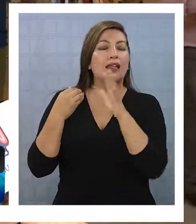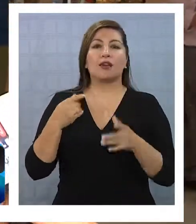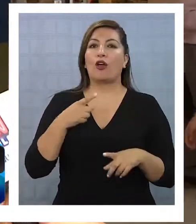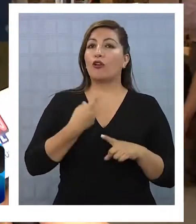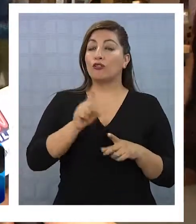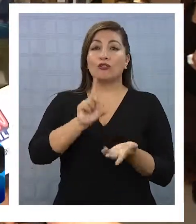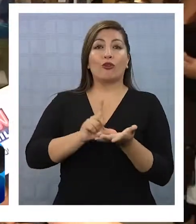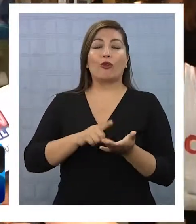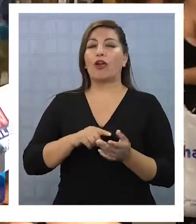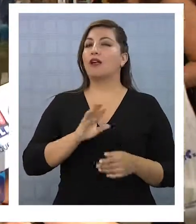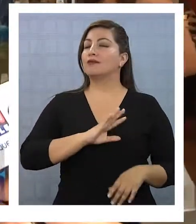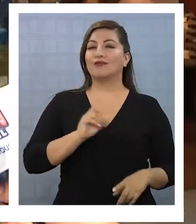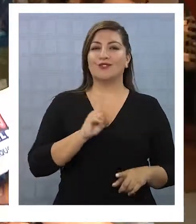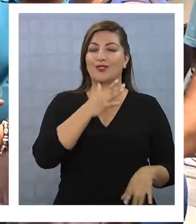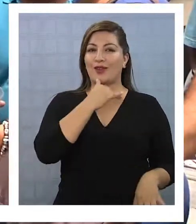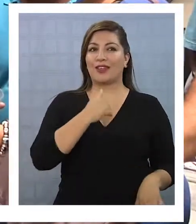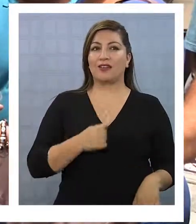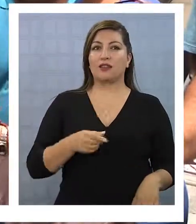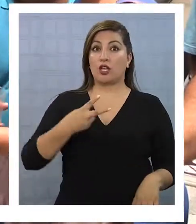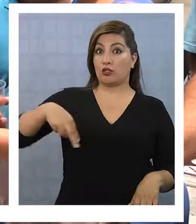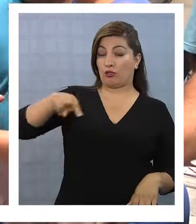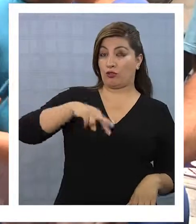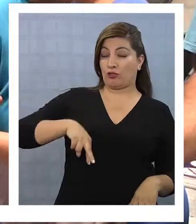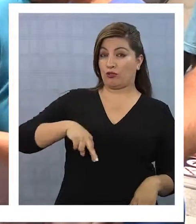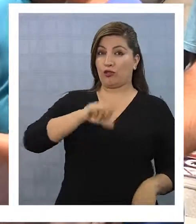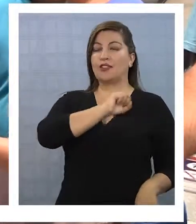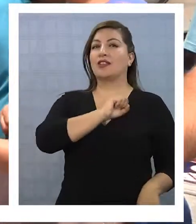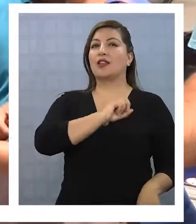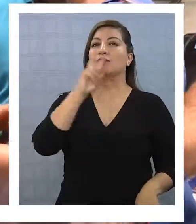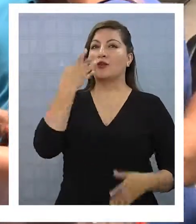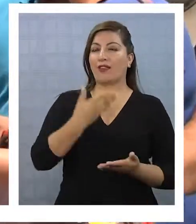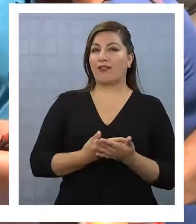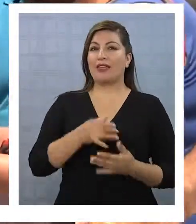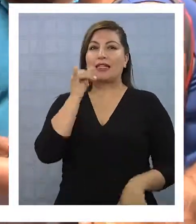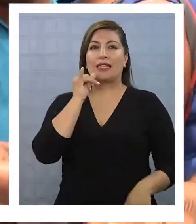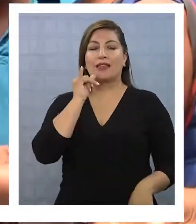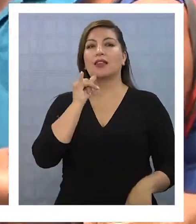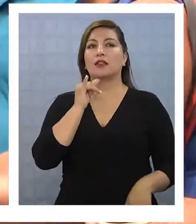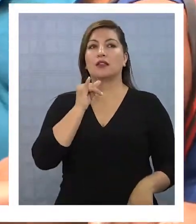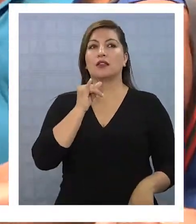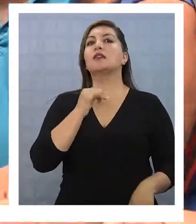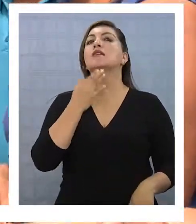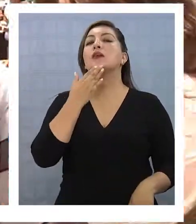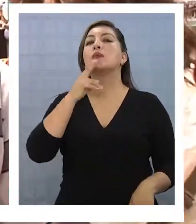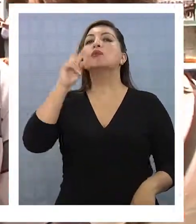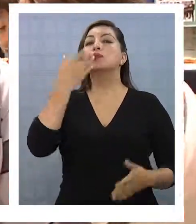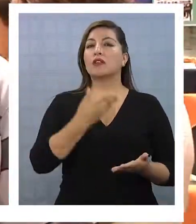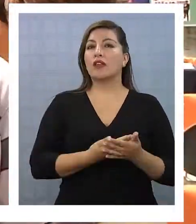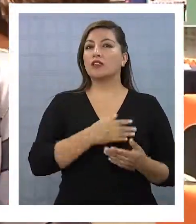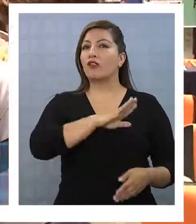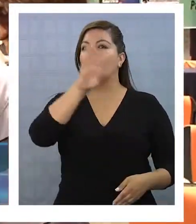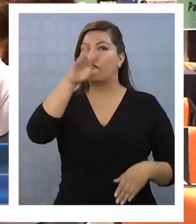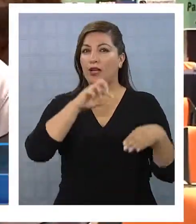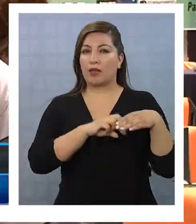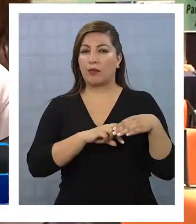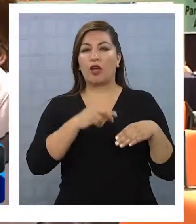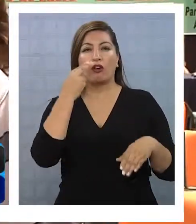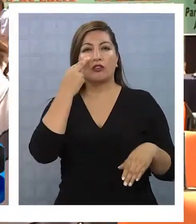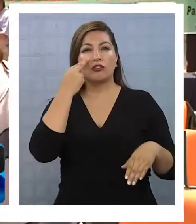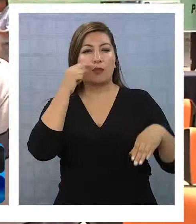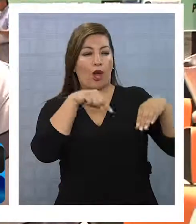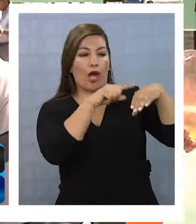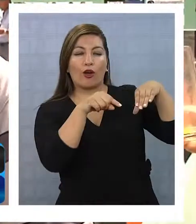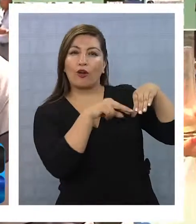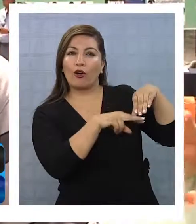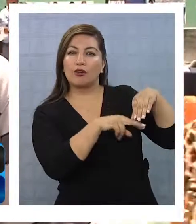otro lado, así que encantada voy a ir. Nosotros somos de Santiago, segunda vez que venimos de Quique, y por segunda vez vamos ir a Pica. Nos conocimos la